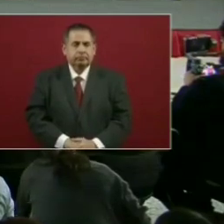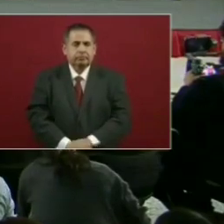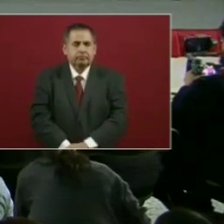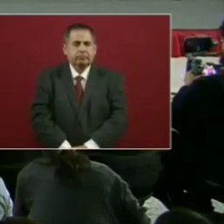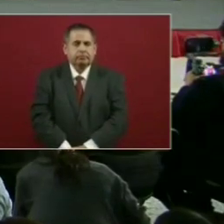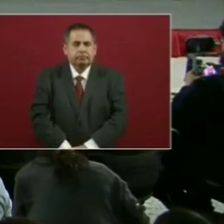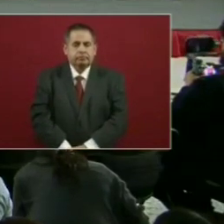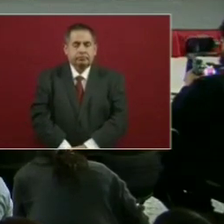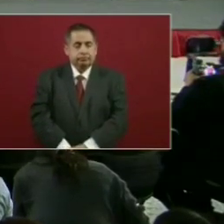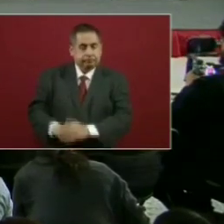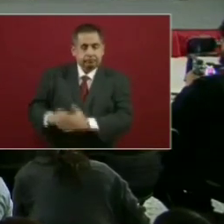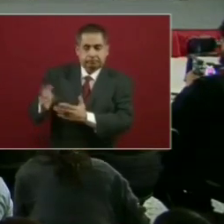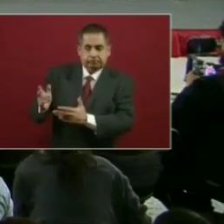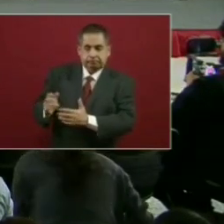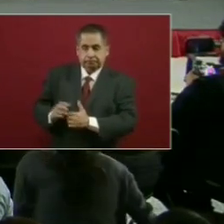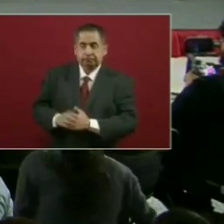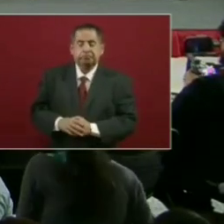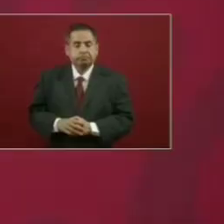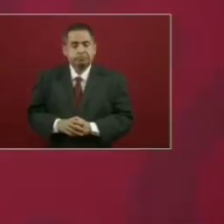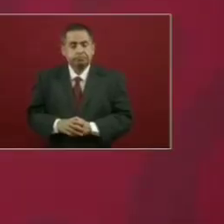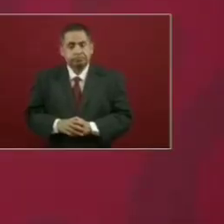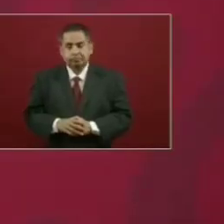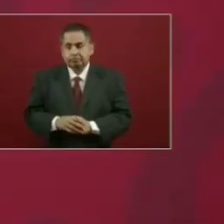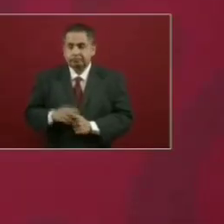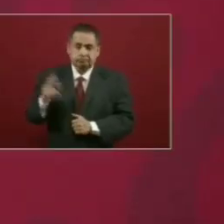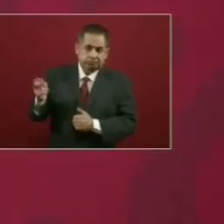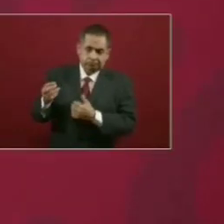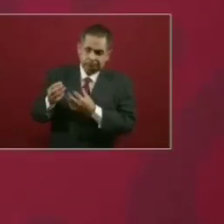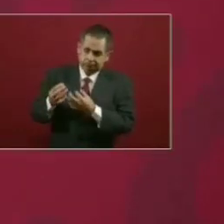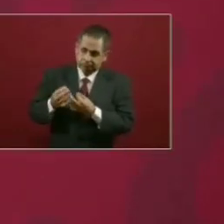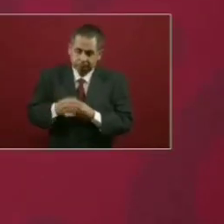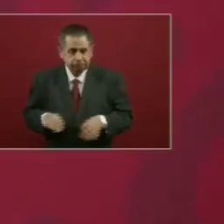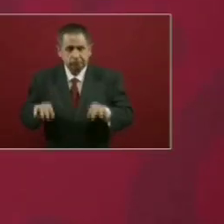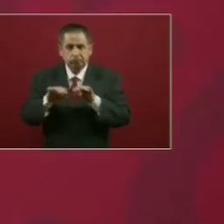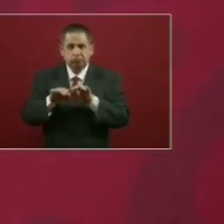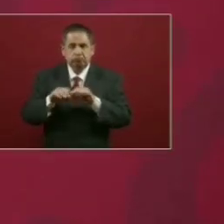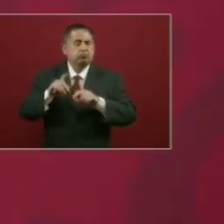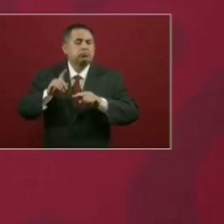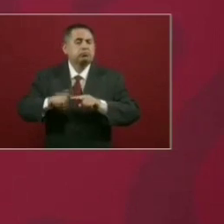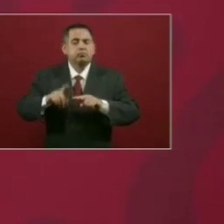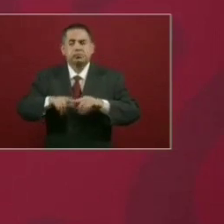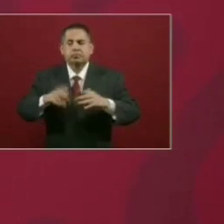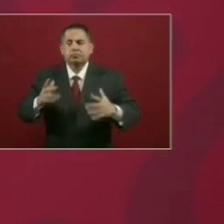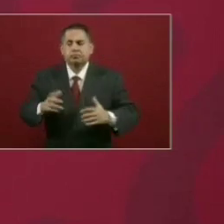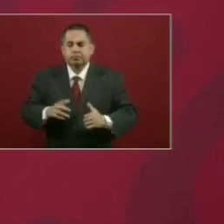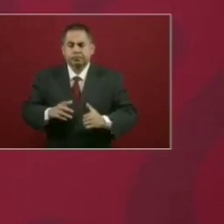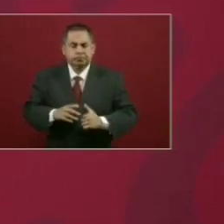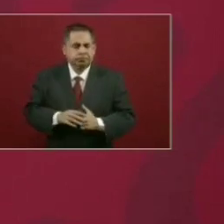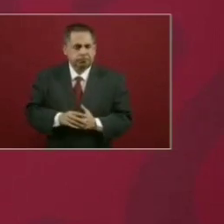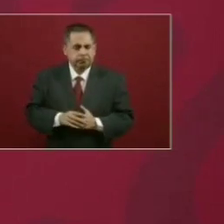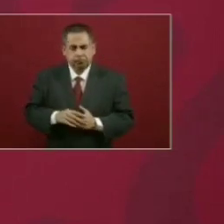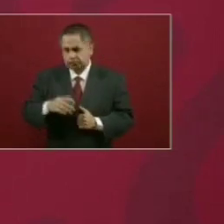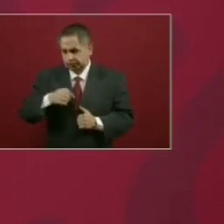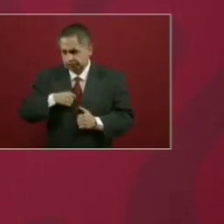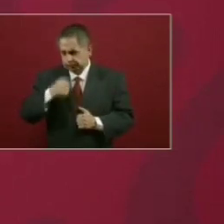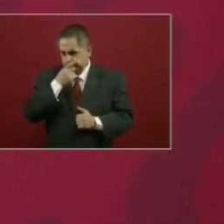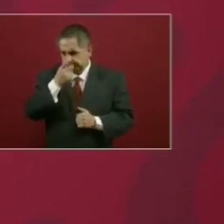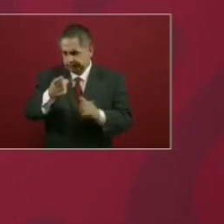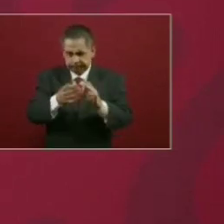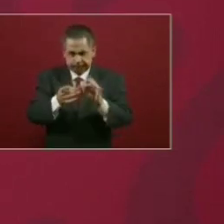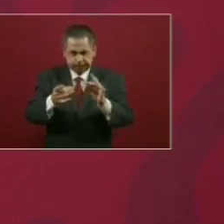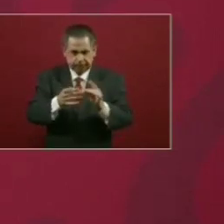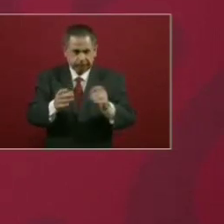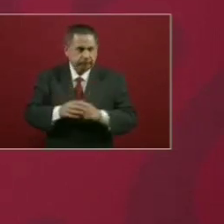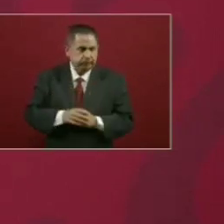Pues ahí está. Esto es muy importante porque, les decía,